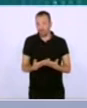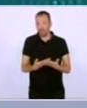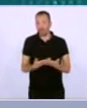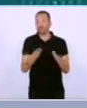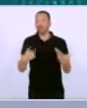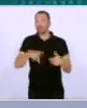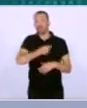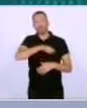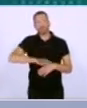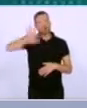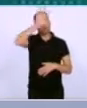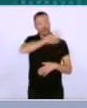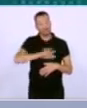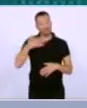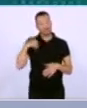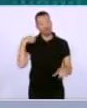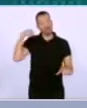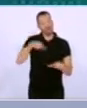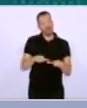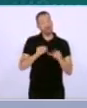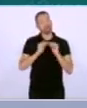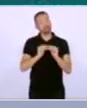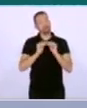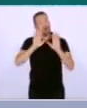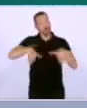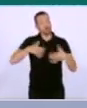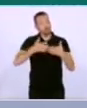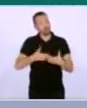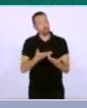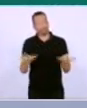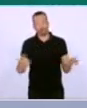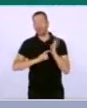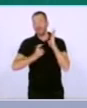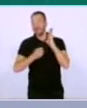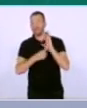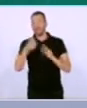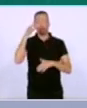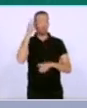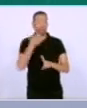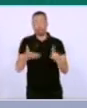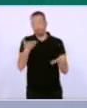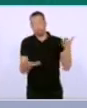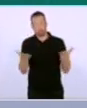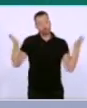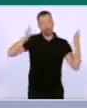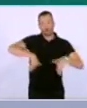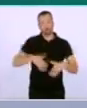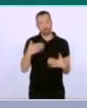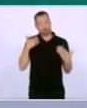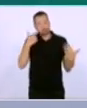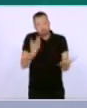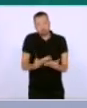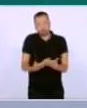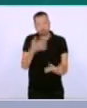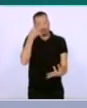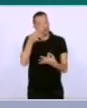la ley de violencia de género española la injusticia ley de violencia de género española solo ha servido para sembrar